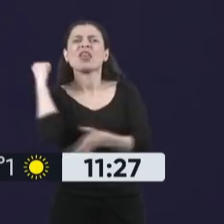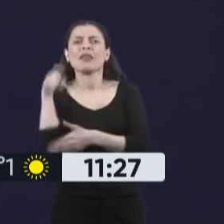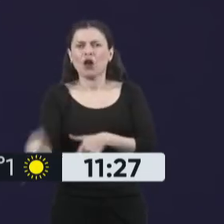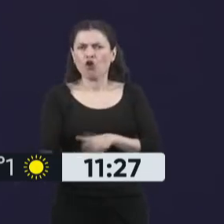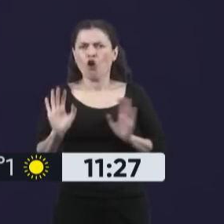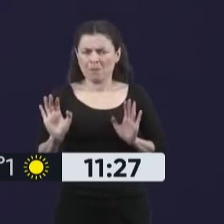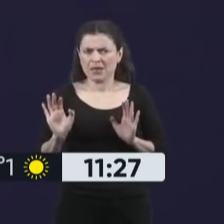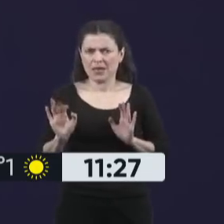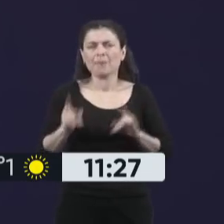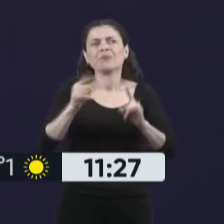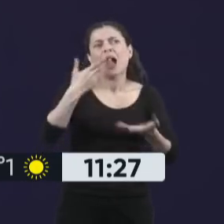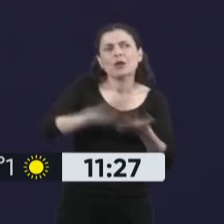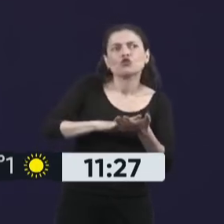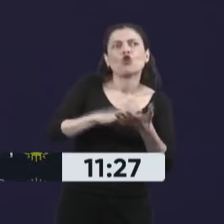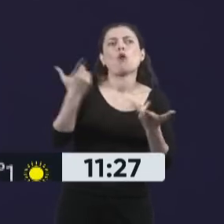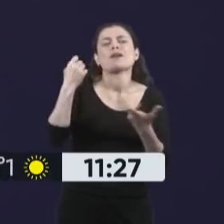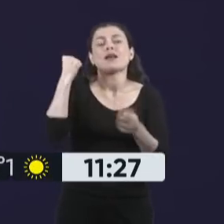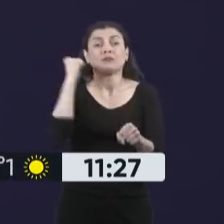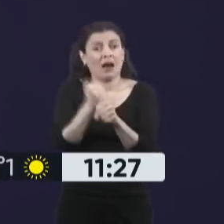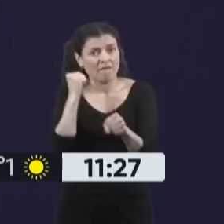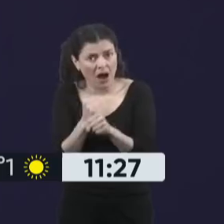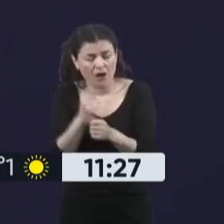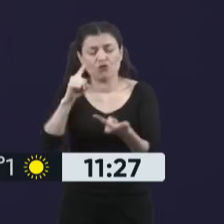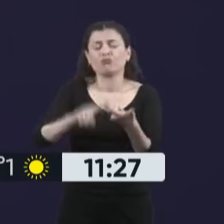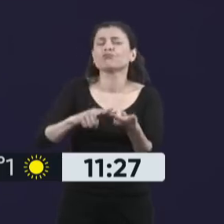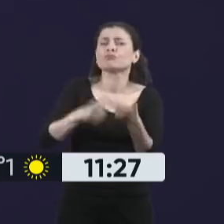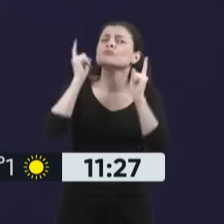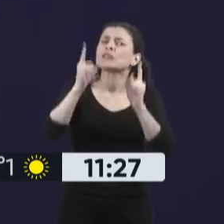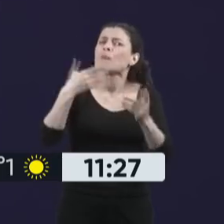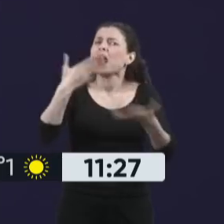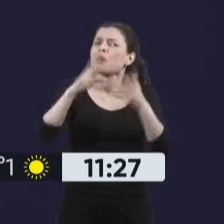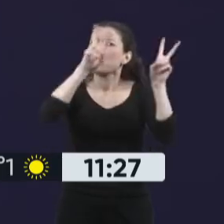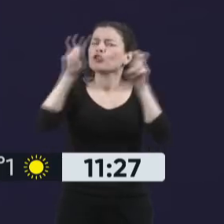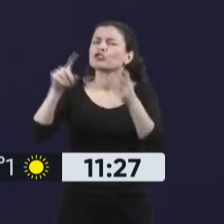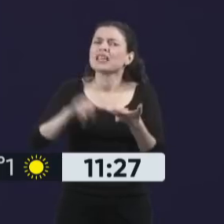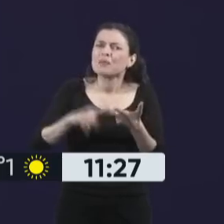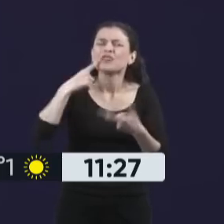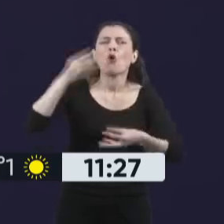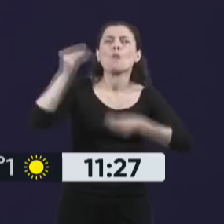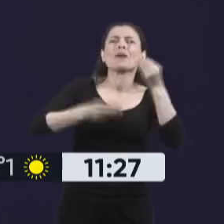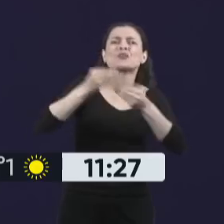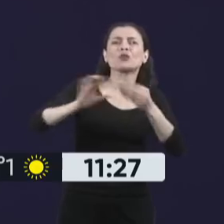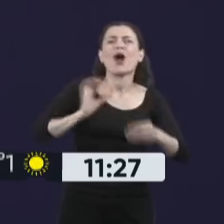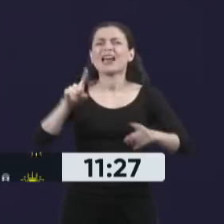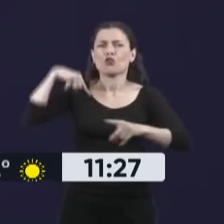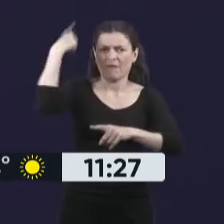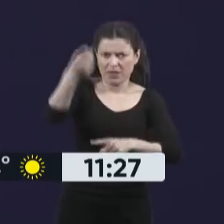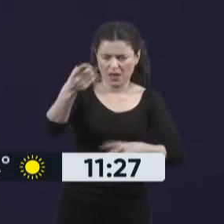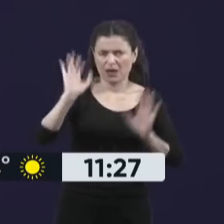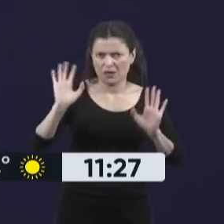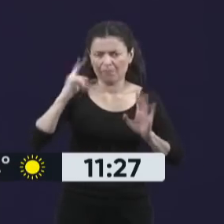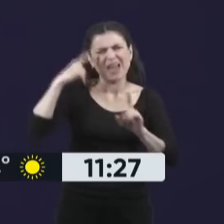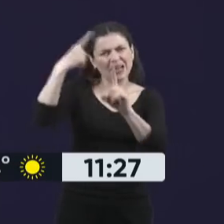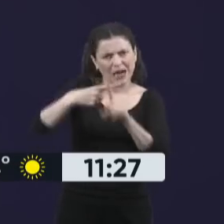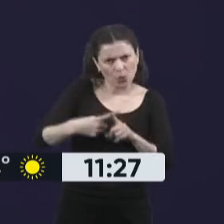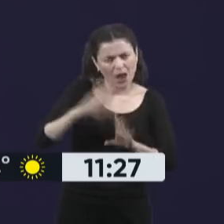actividad, hablamos de empleo. También hemos hablado del presupuesto 2025 y,